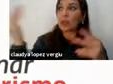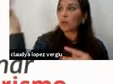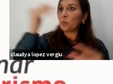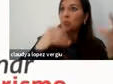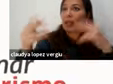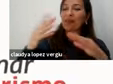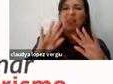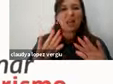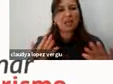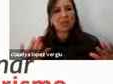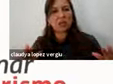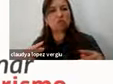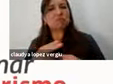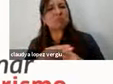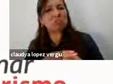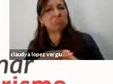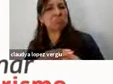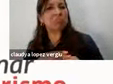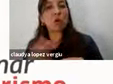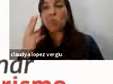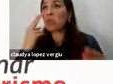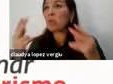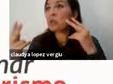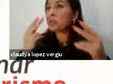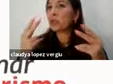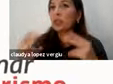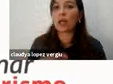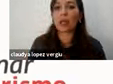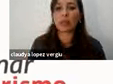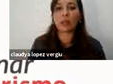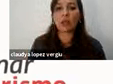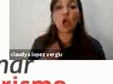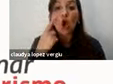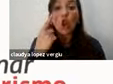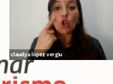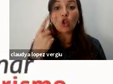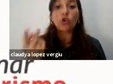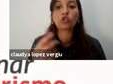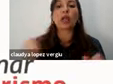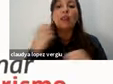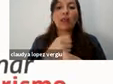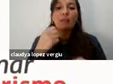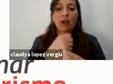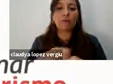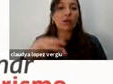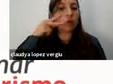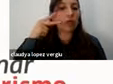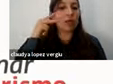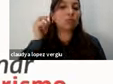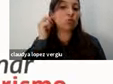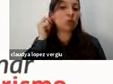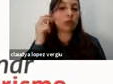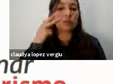con tal seguridad para que puedan visitarnos a nosotras, ¿no? Eso es lo que nosotros nos contamos